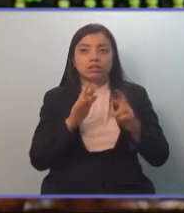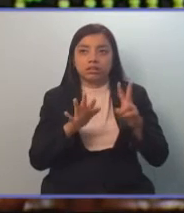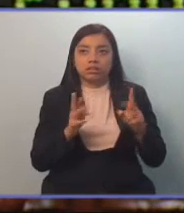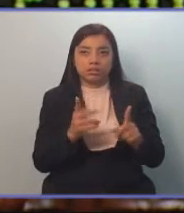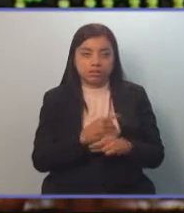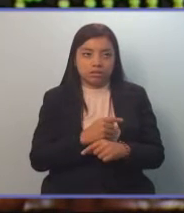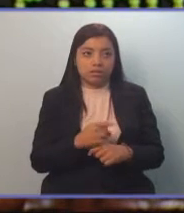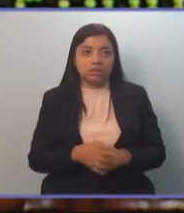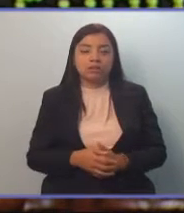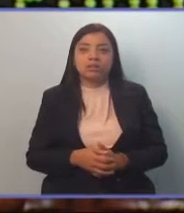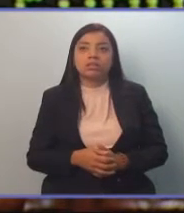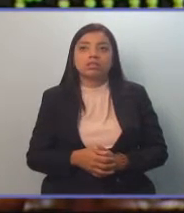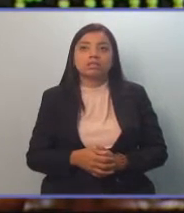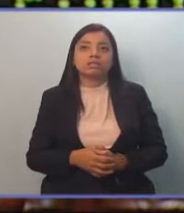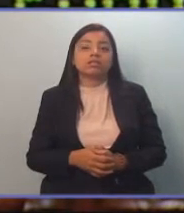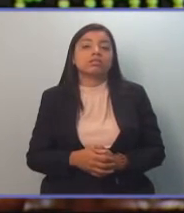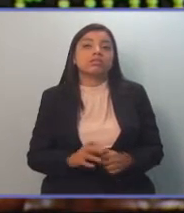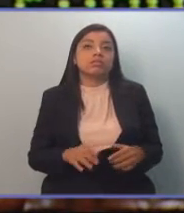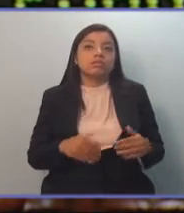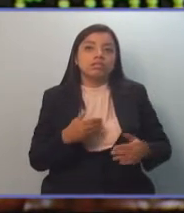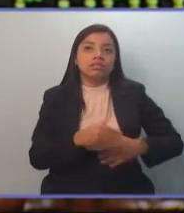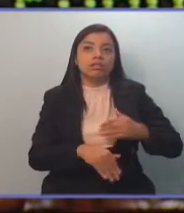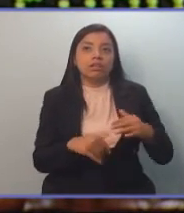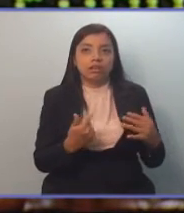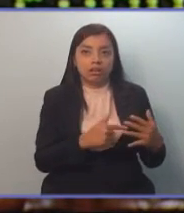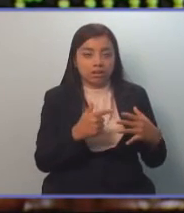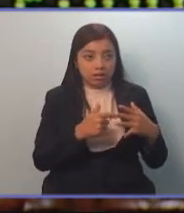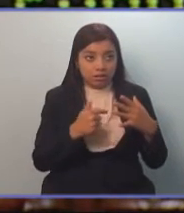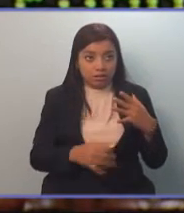así. Para los efectos de